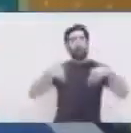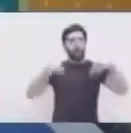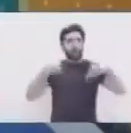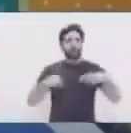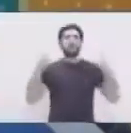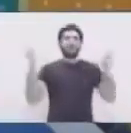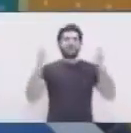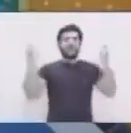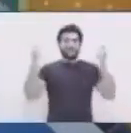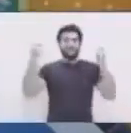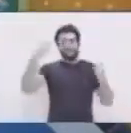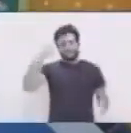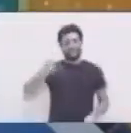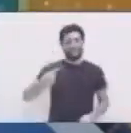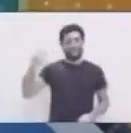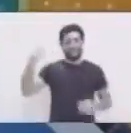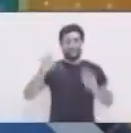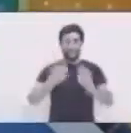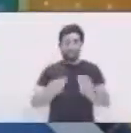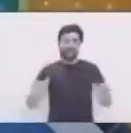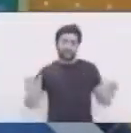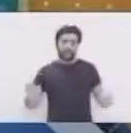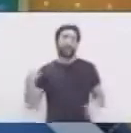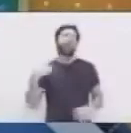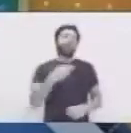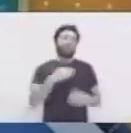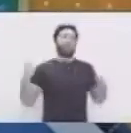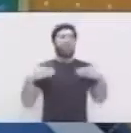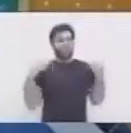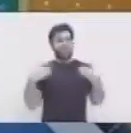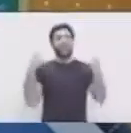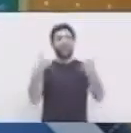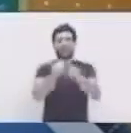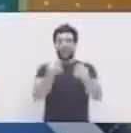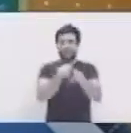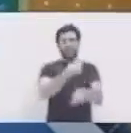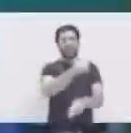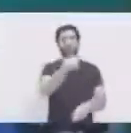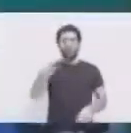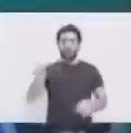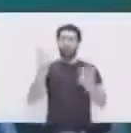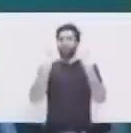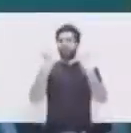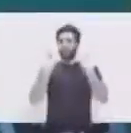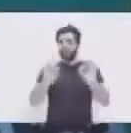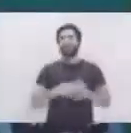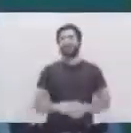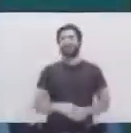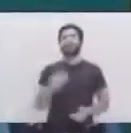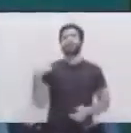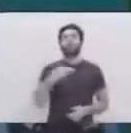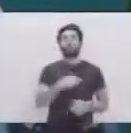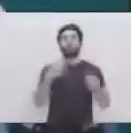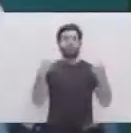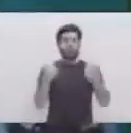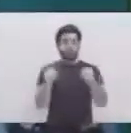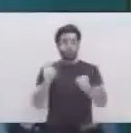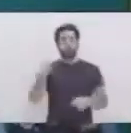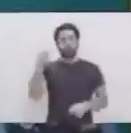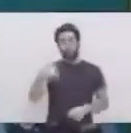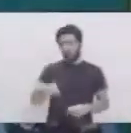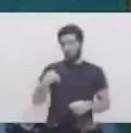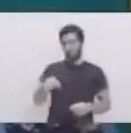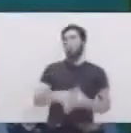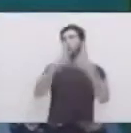¿verdad? Definitivamente. Todos estamos felices igual que ustedes. Bueno, pues fíjate, hoy vamos a hacer muchas cosas interesantes. Vamos a hacer,